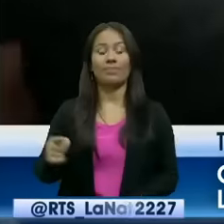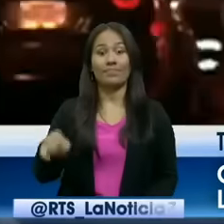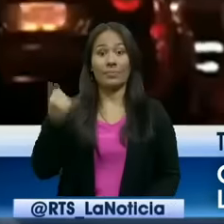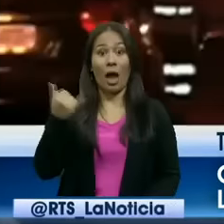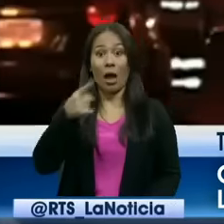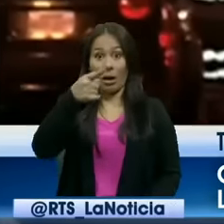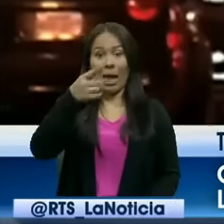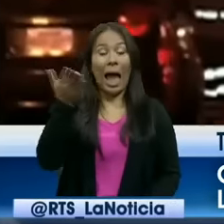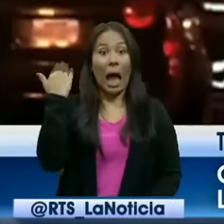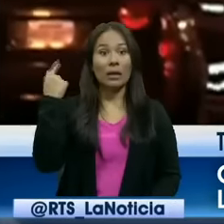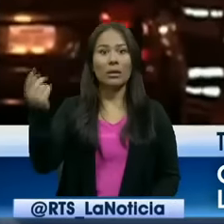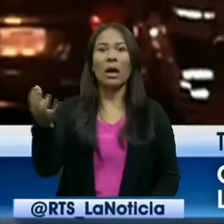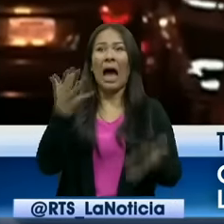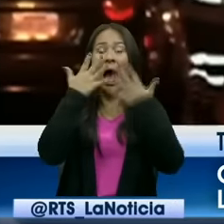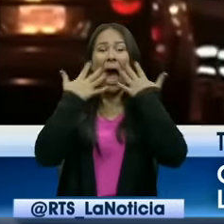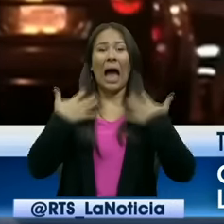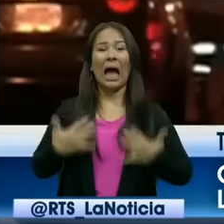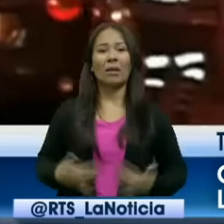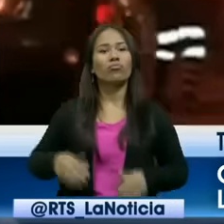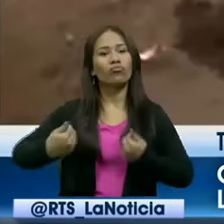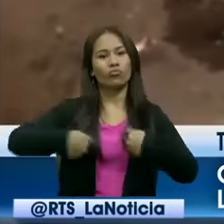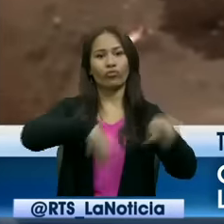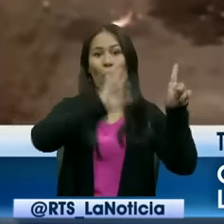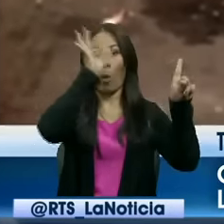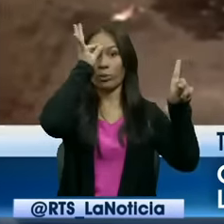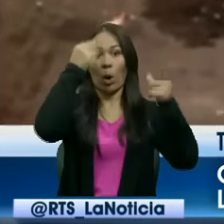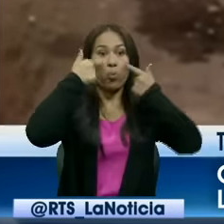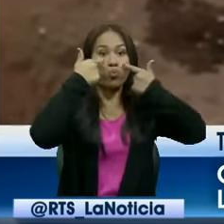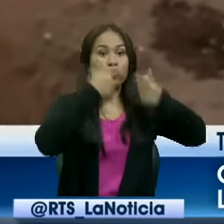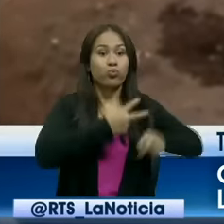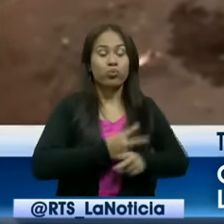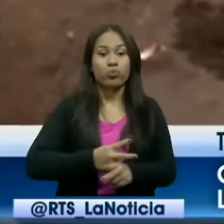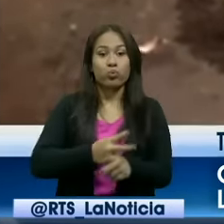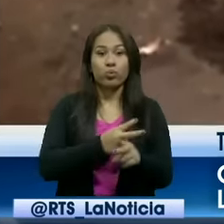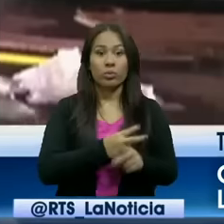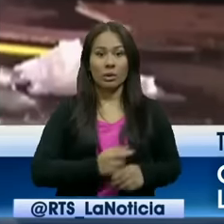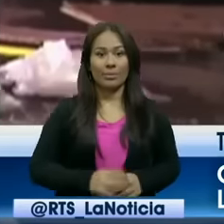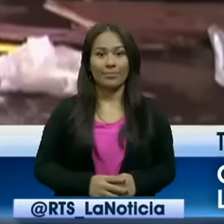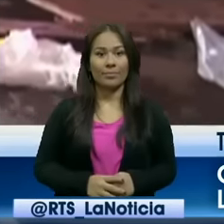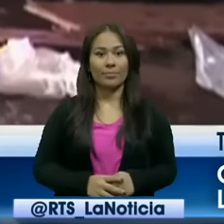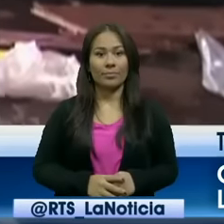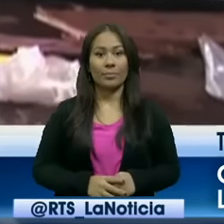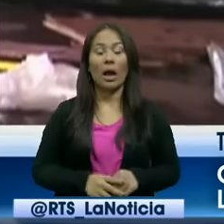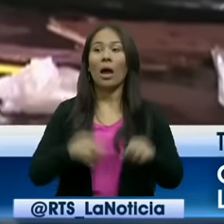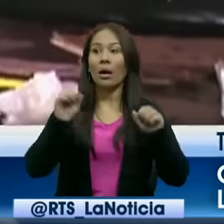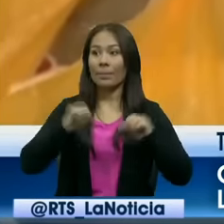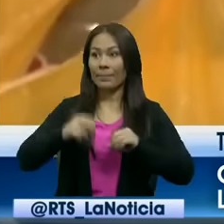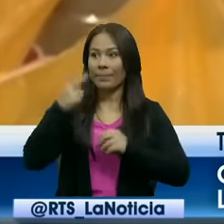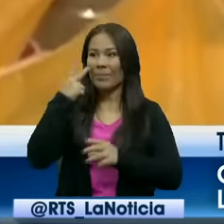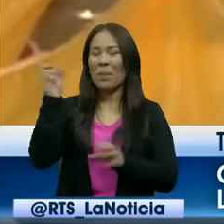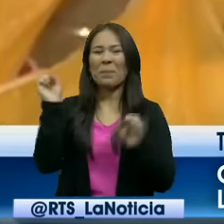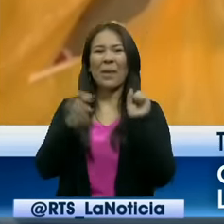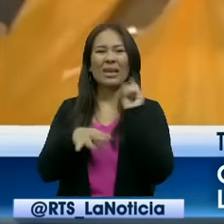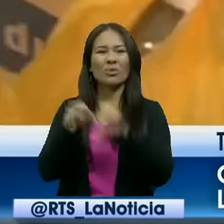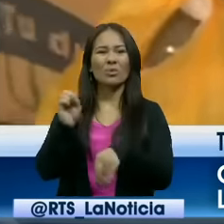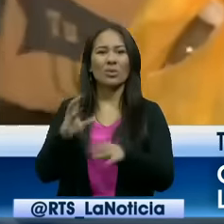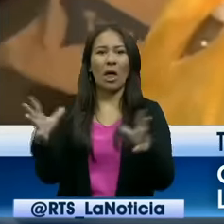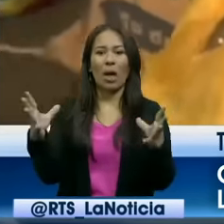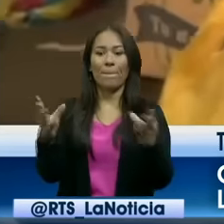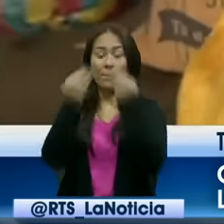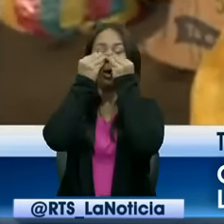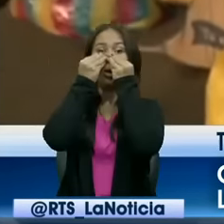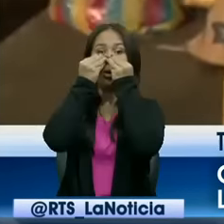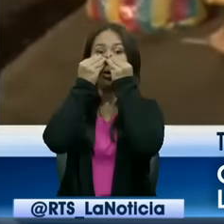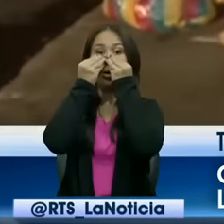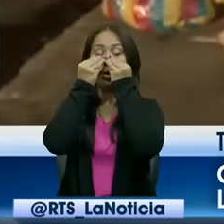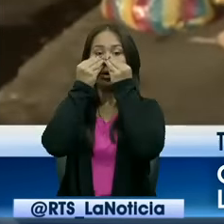de salud para recibir los respectivos cuidados luego del hecho. Para que el carro compacte lo que es la basura. En ese momento me cayó un